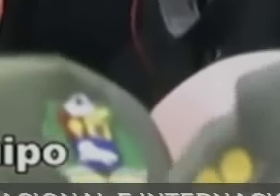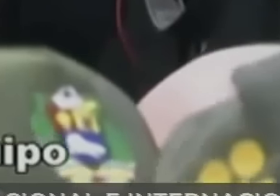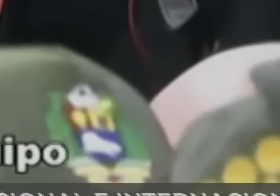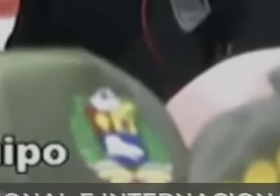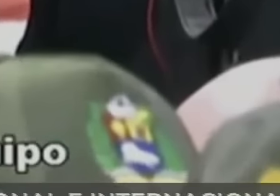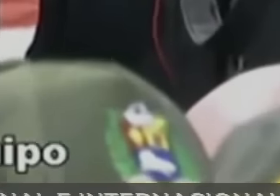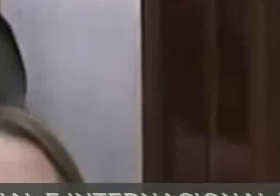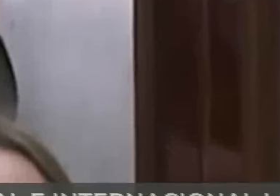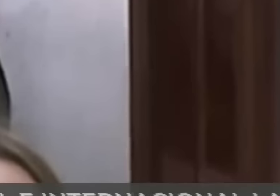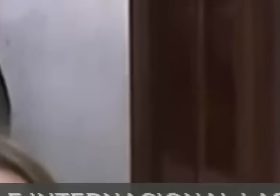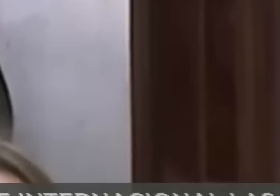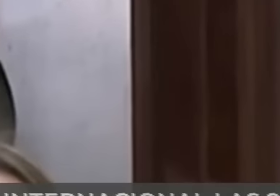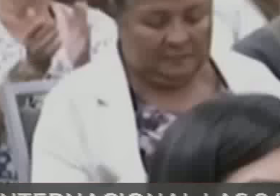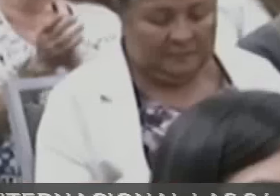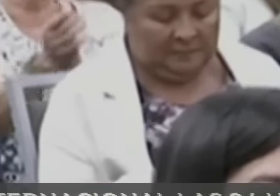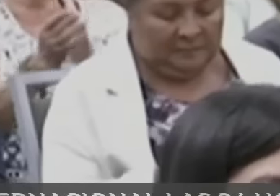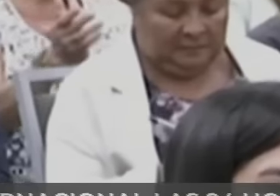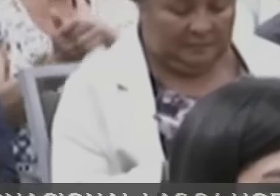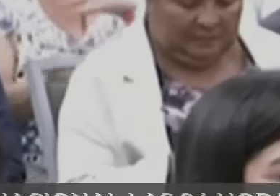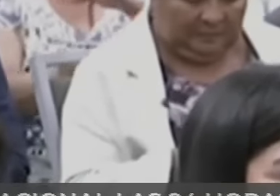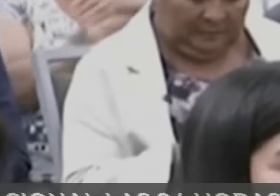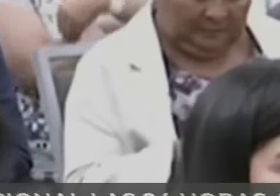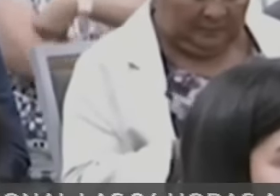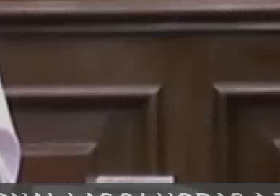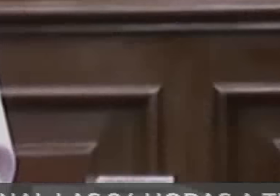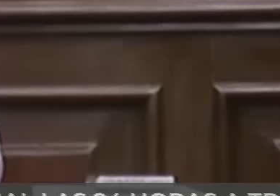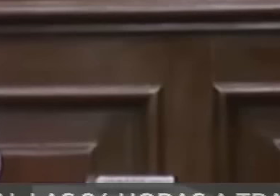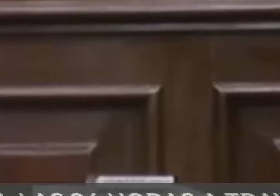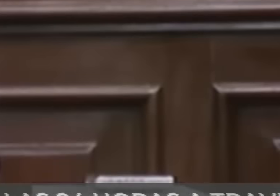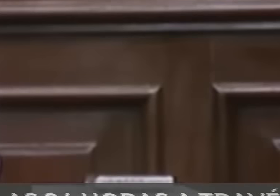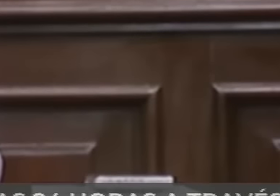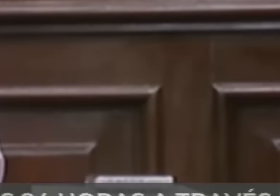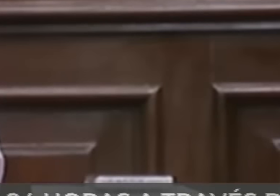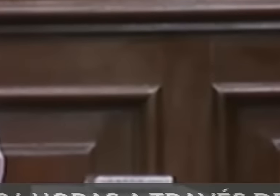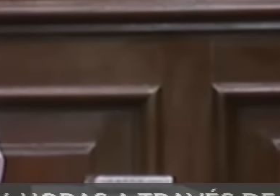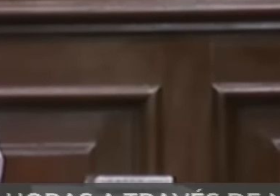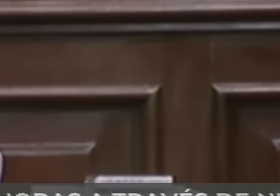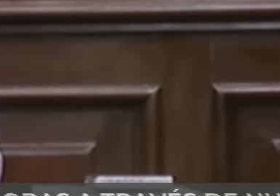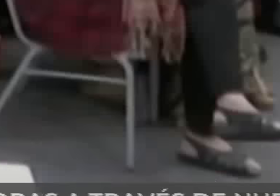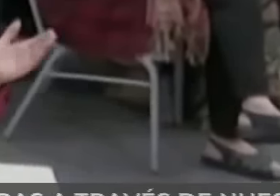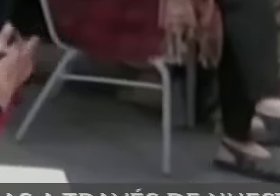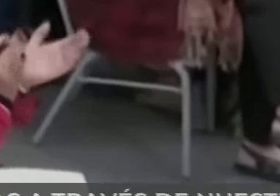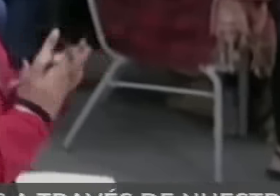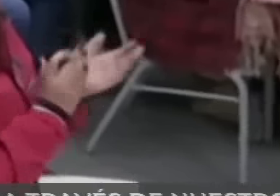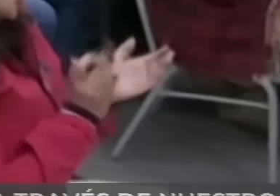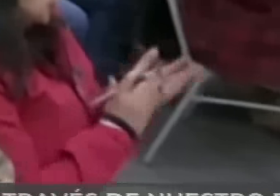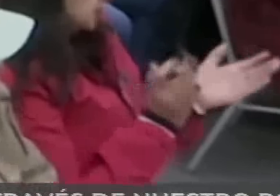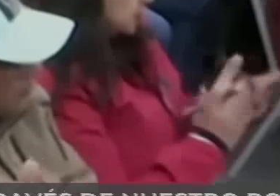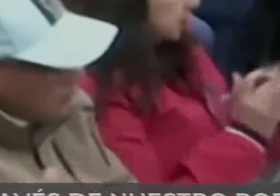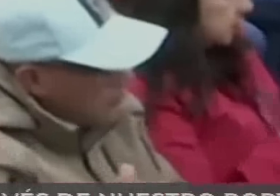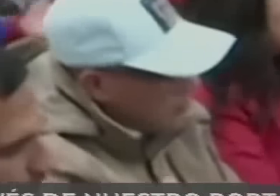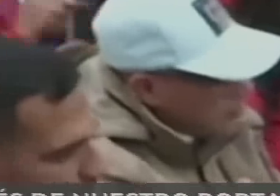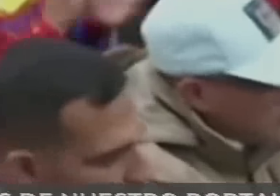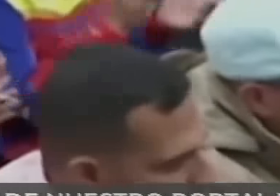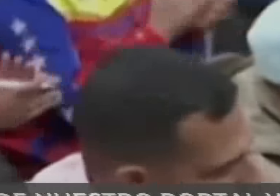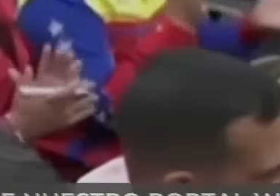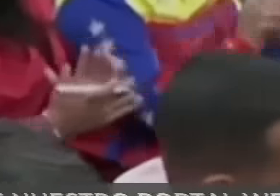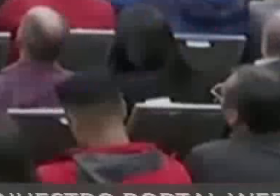de conducción para que dentro de un mes nosotros convoquemos el gran